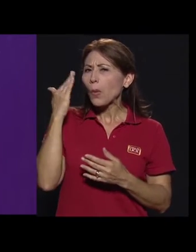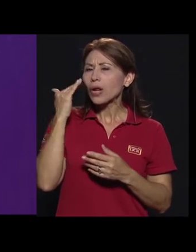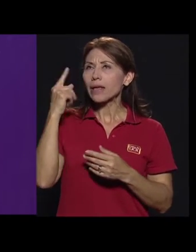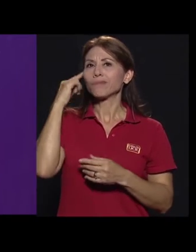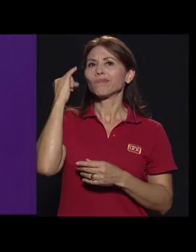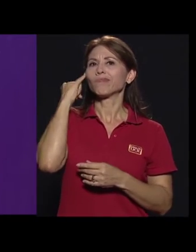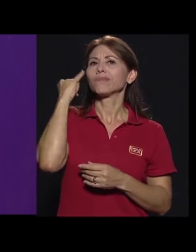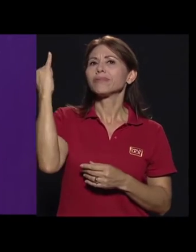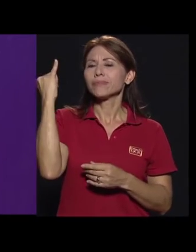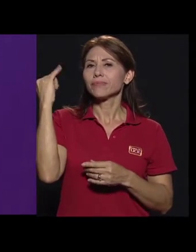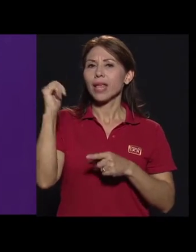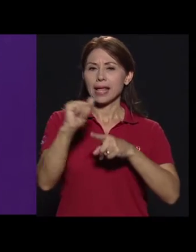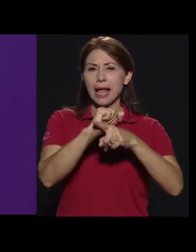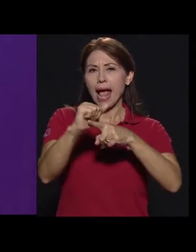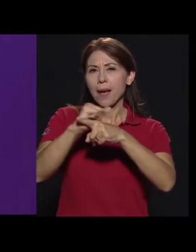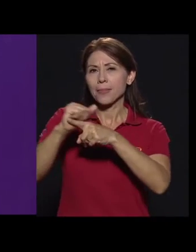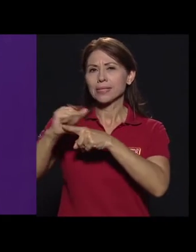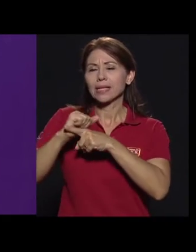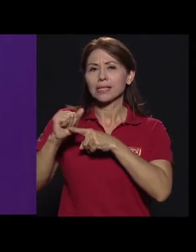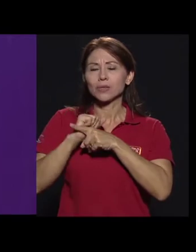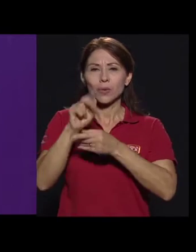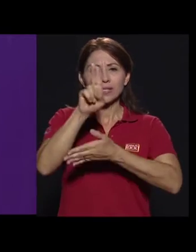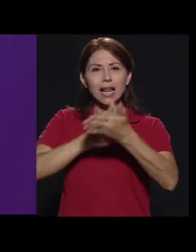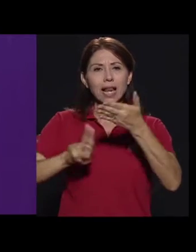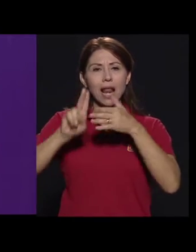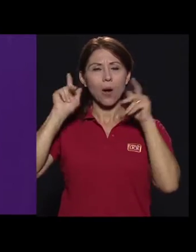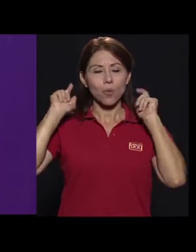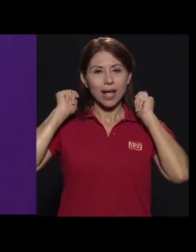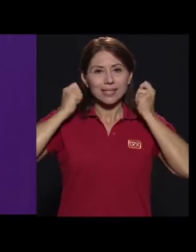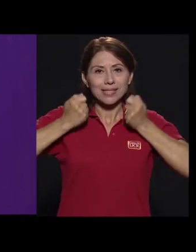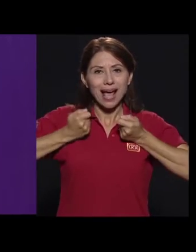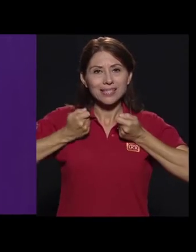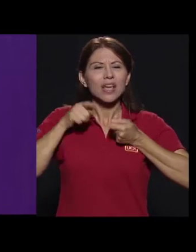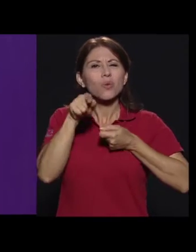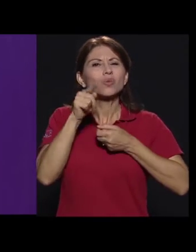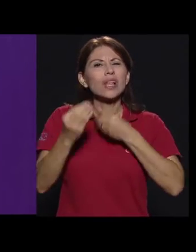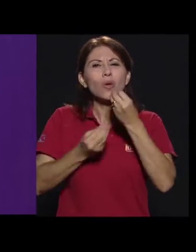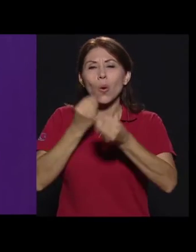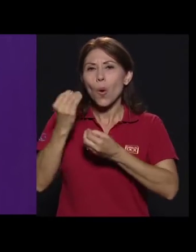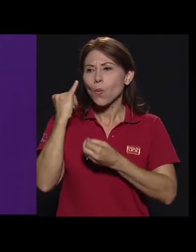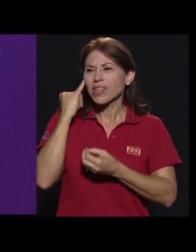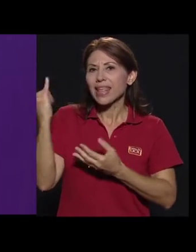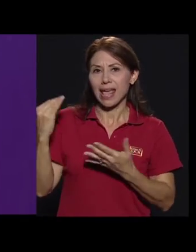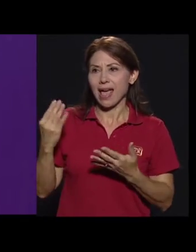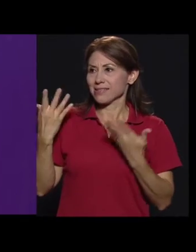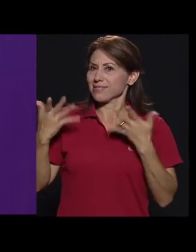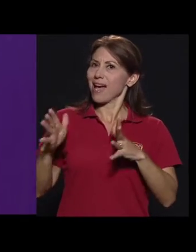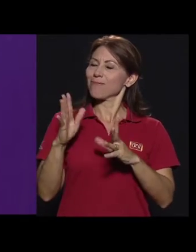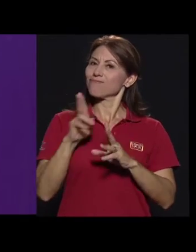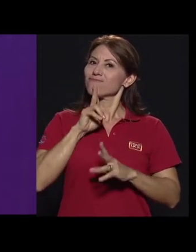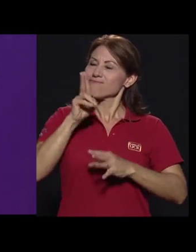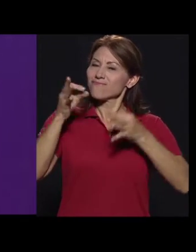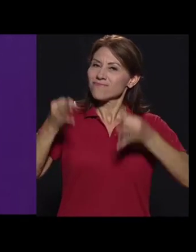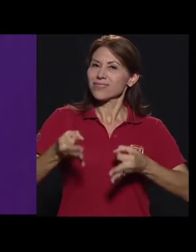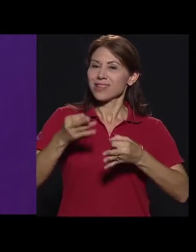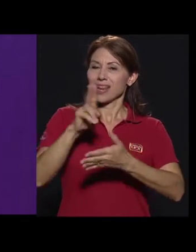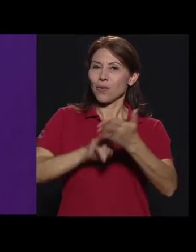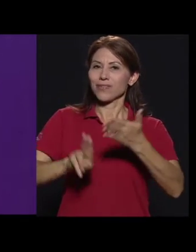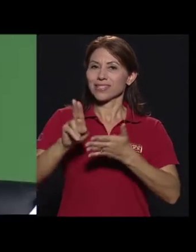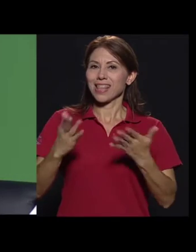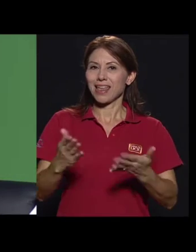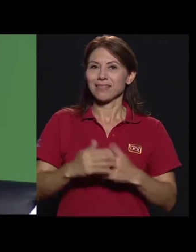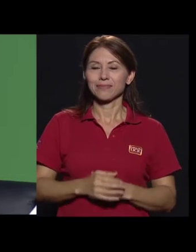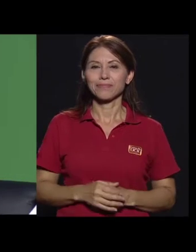generar capacitaciones en la U. La Salle? ¿Cómo surge la idea en usted, verdad, y cómo se propone también para que ya sea una realidad en la universidad?